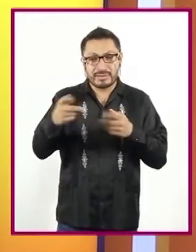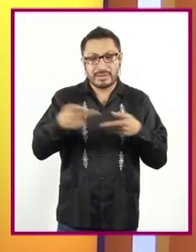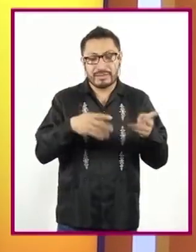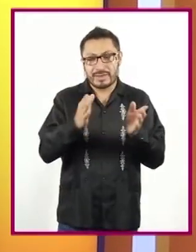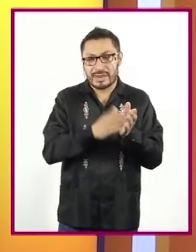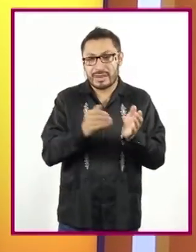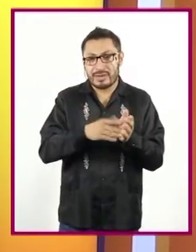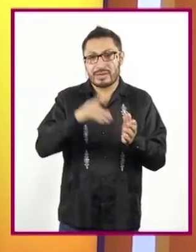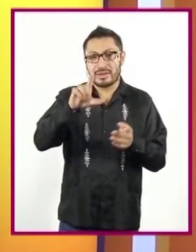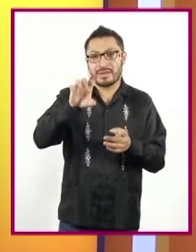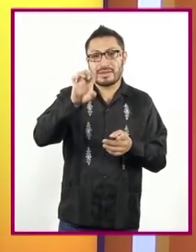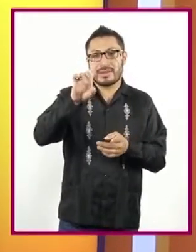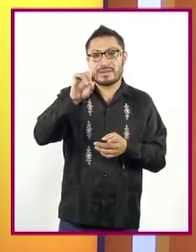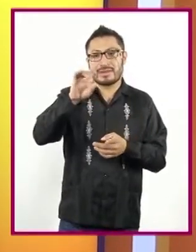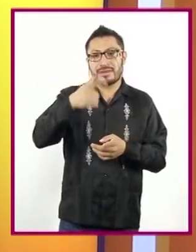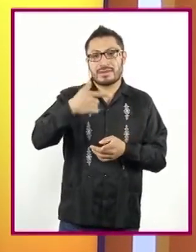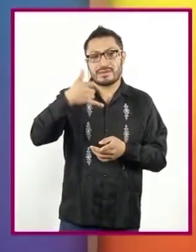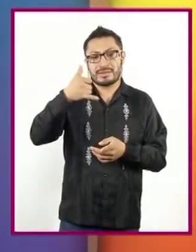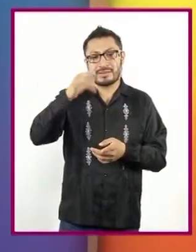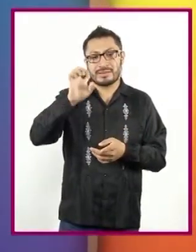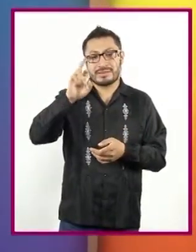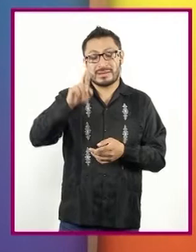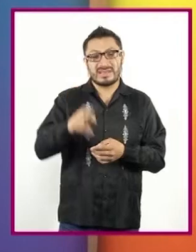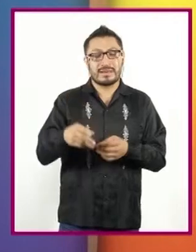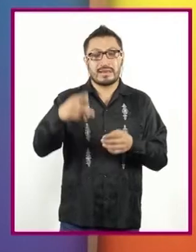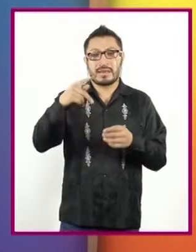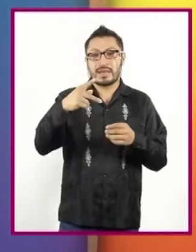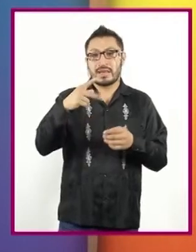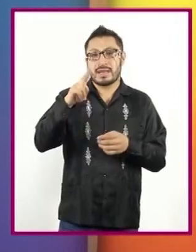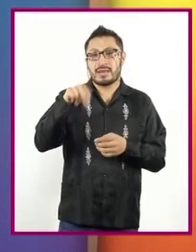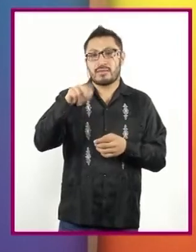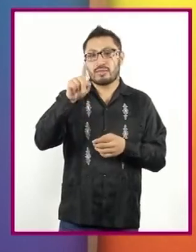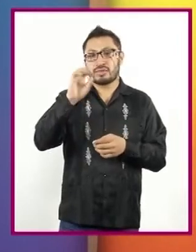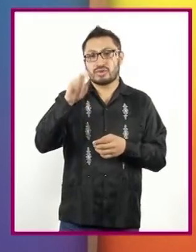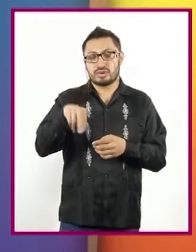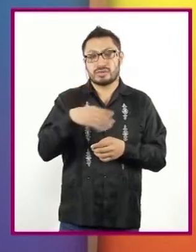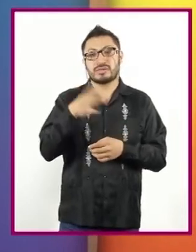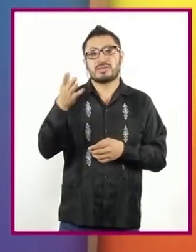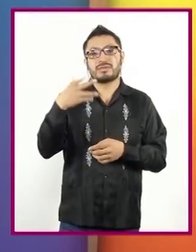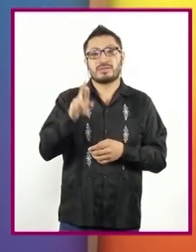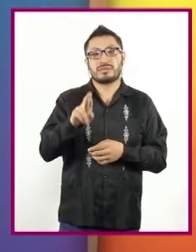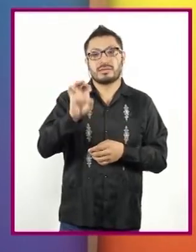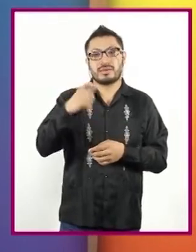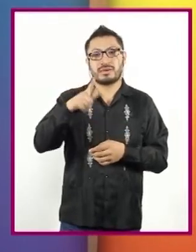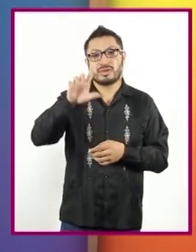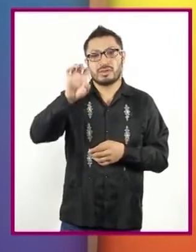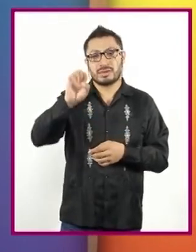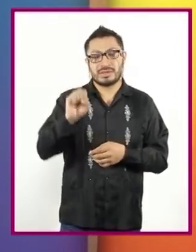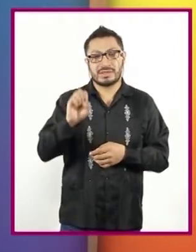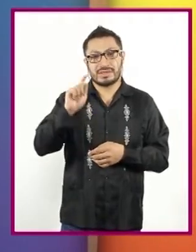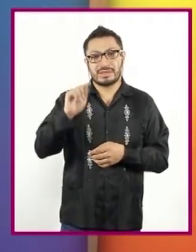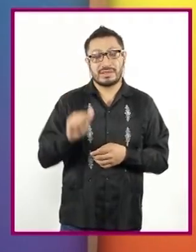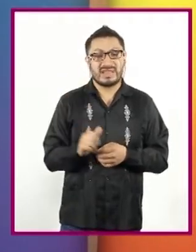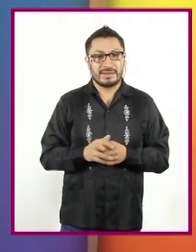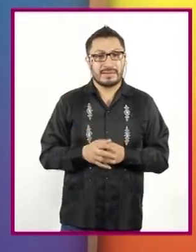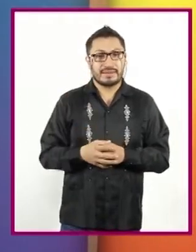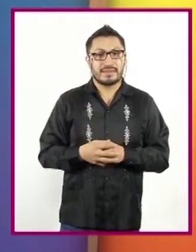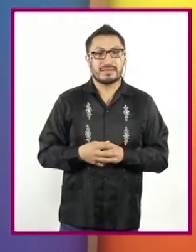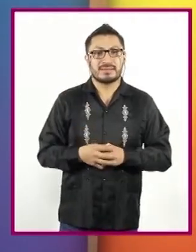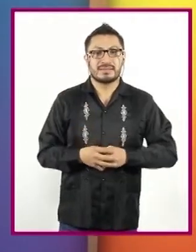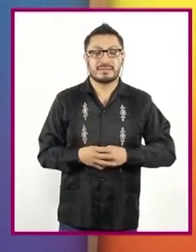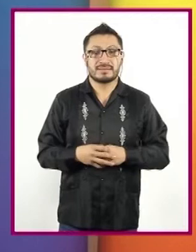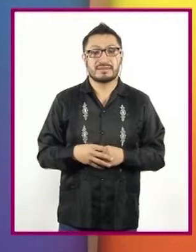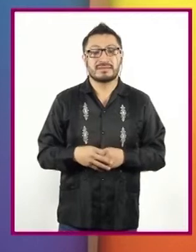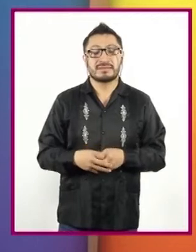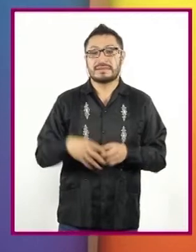Ledger, punzón y regleta. Les solicito que anoten lo que consideren importante, así como las dudas